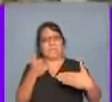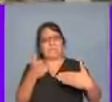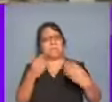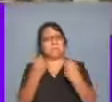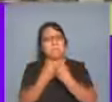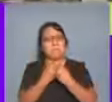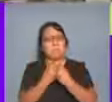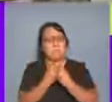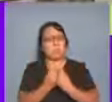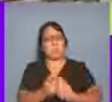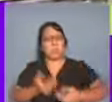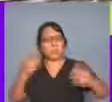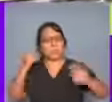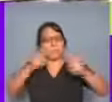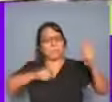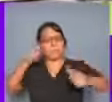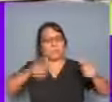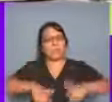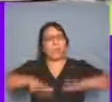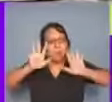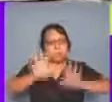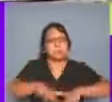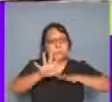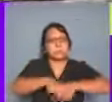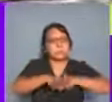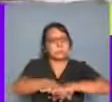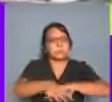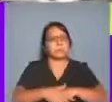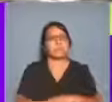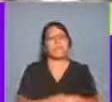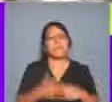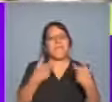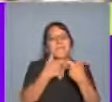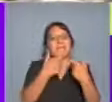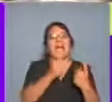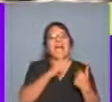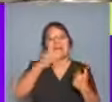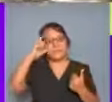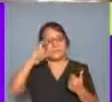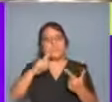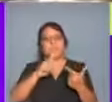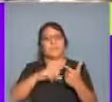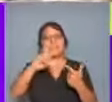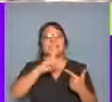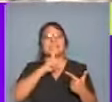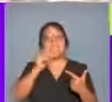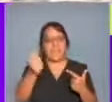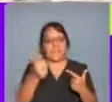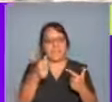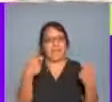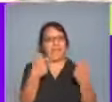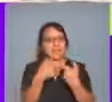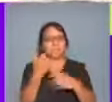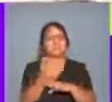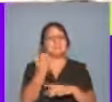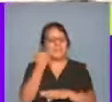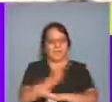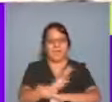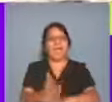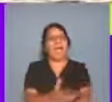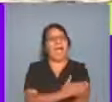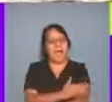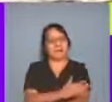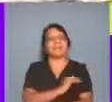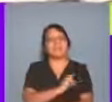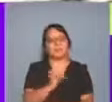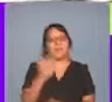colmada de personas que se están manifestando se encuentra ate la cta que es un paro ya totalmente anticipado por pedido